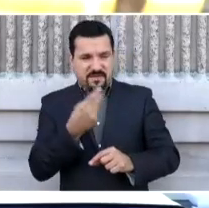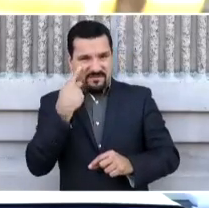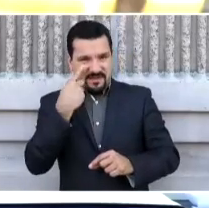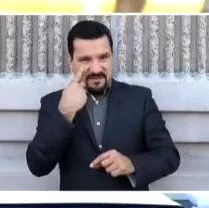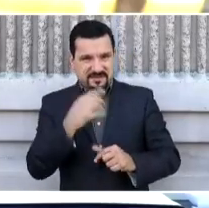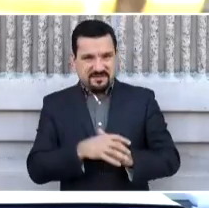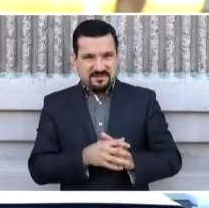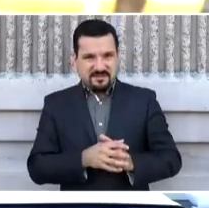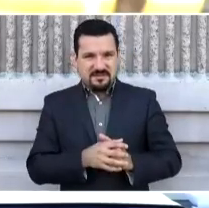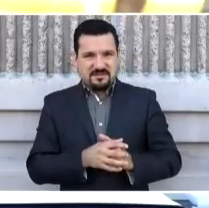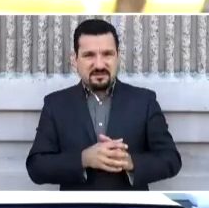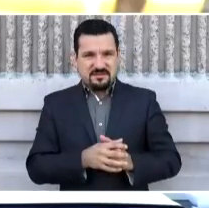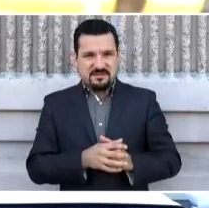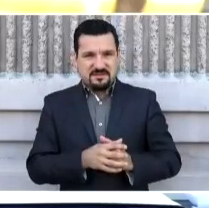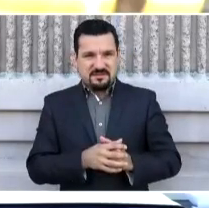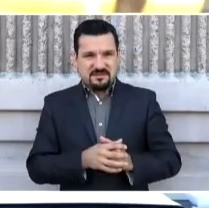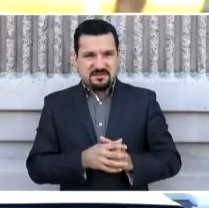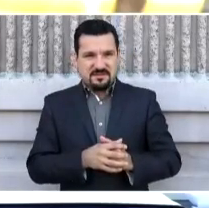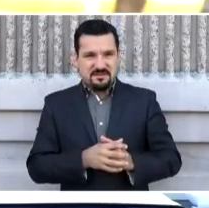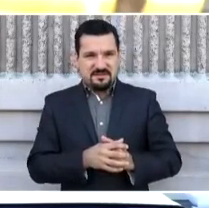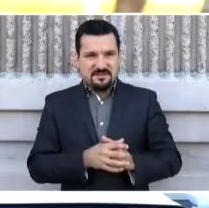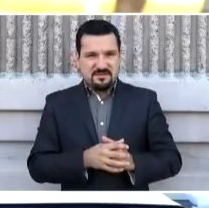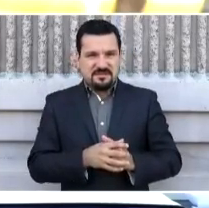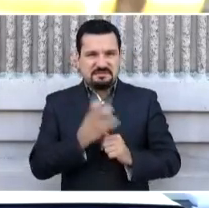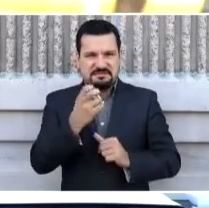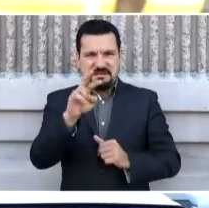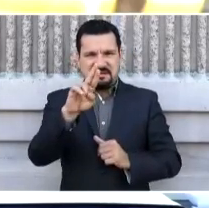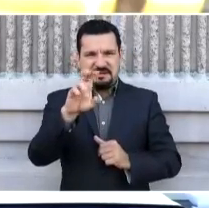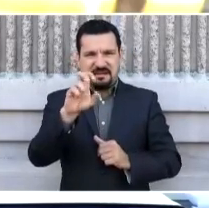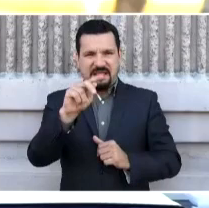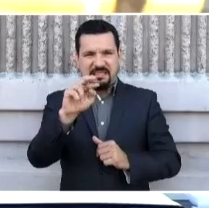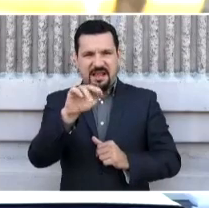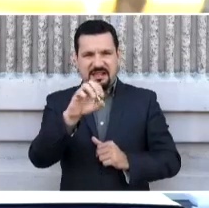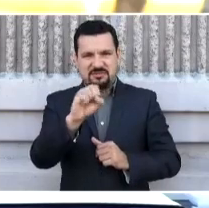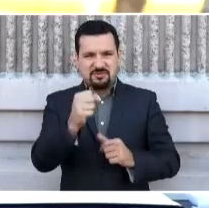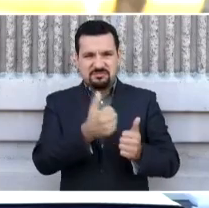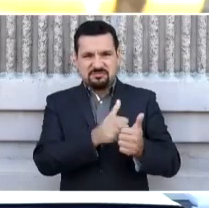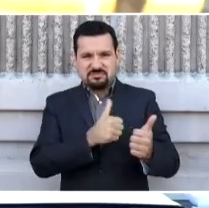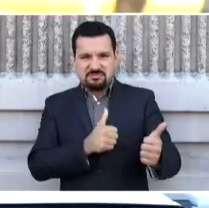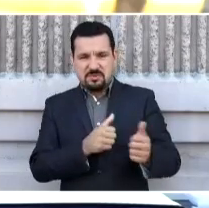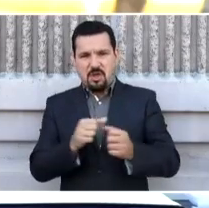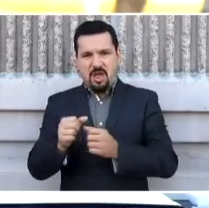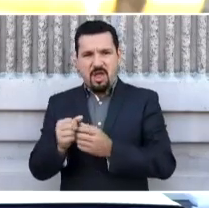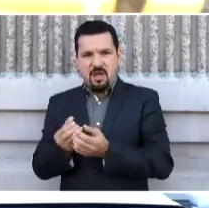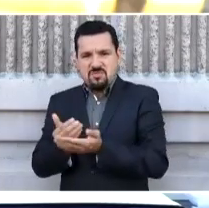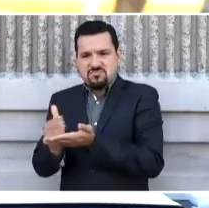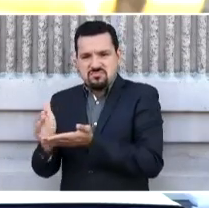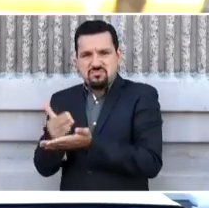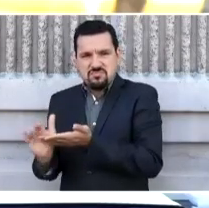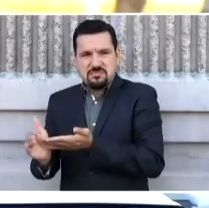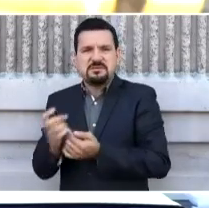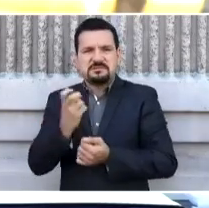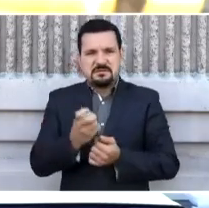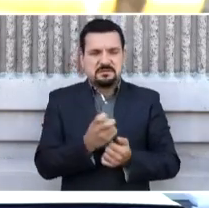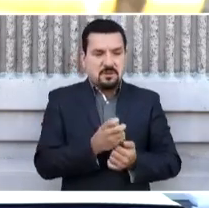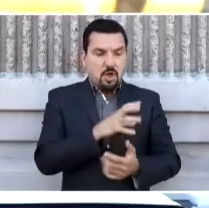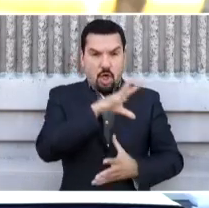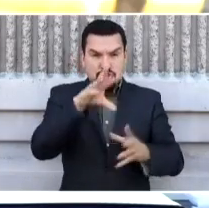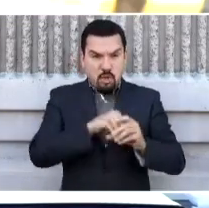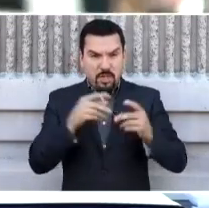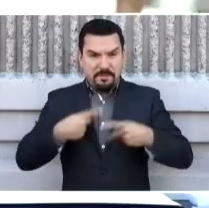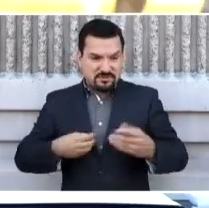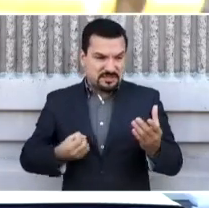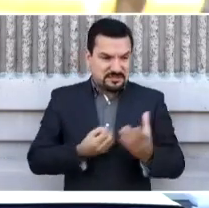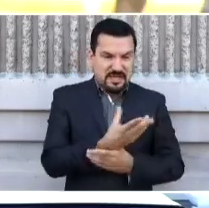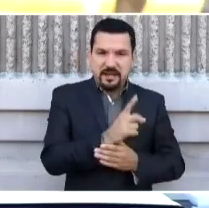retraso y dosificación. ¿Qué quiere decir? Que no toda la población puede salir simultáneamente y que